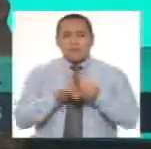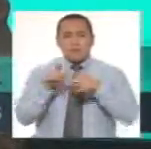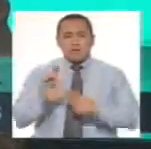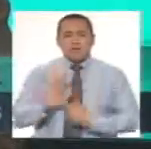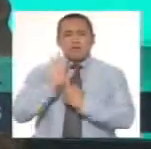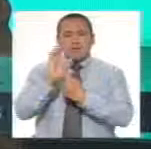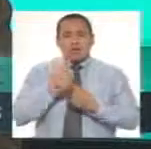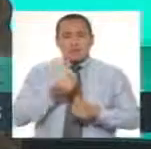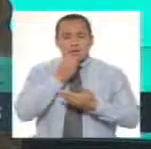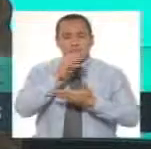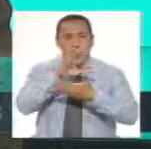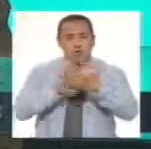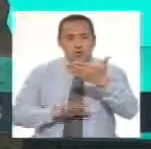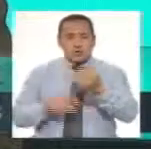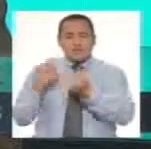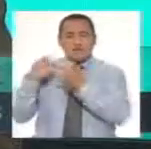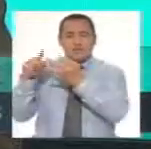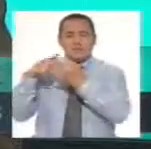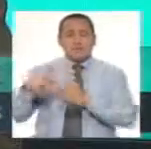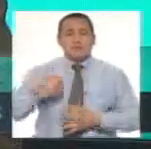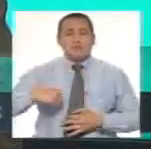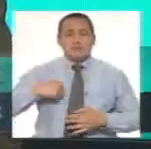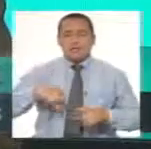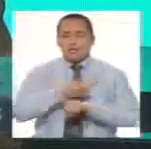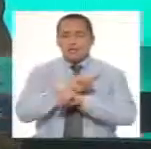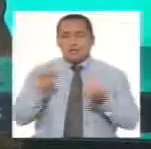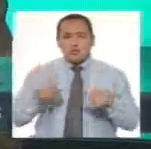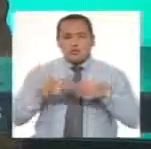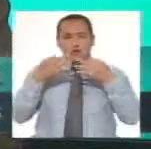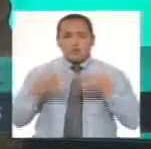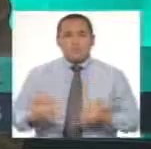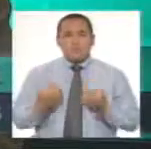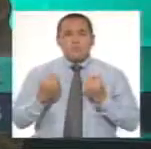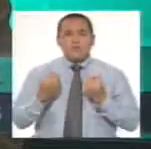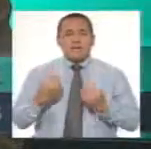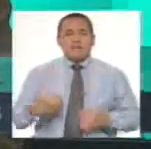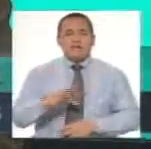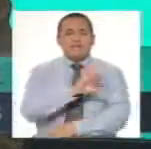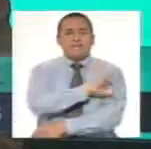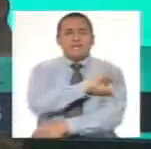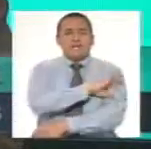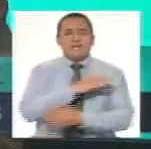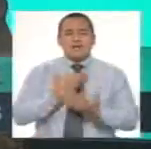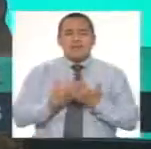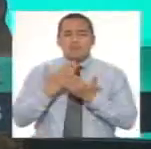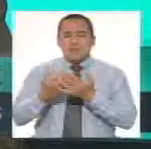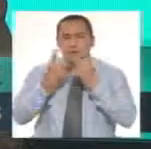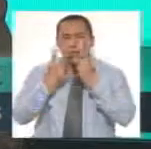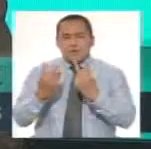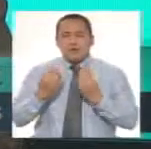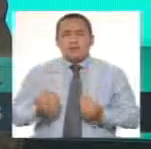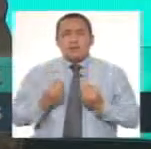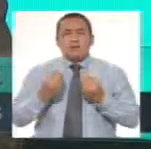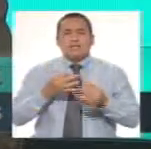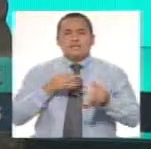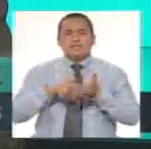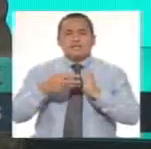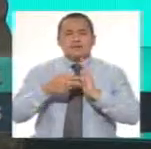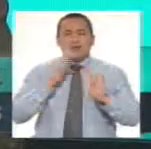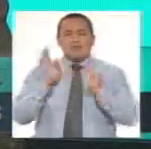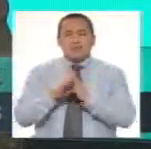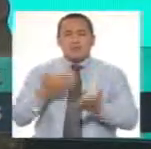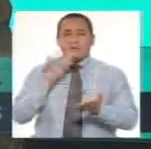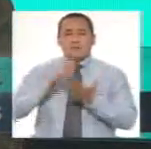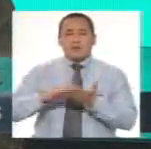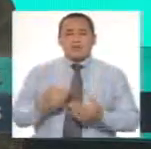una relación de aquellas municipalidades que no están cumpliendo para que el Ministerio Público investigue si estamos acá hablando del delito de